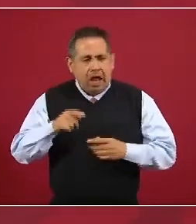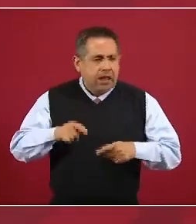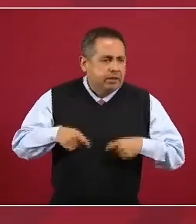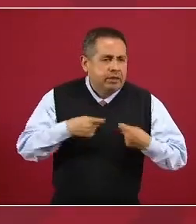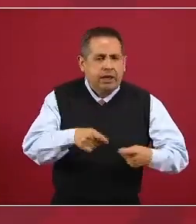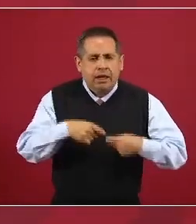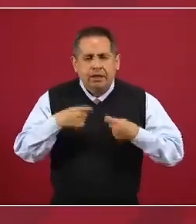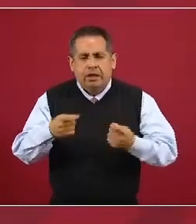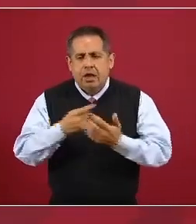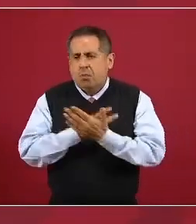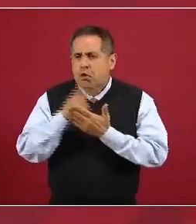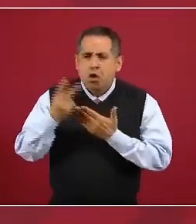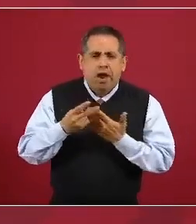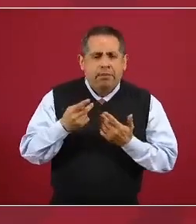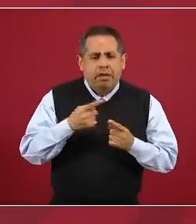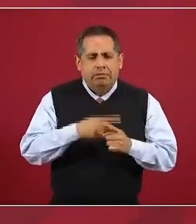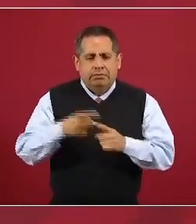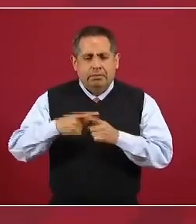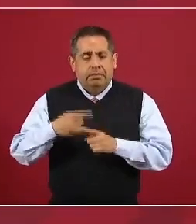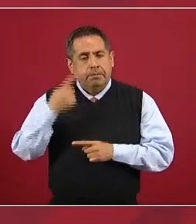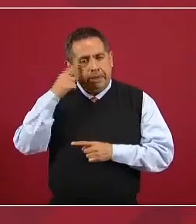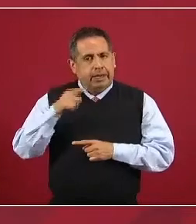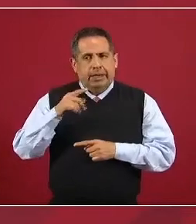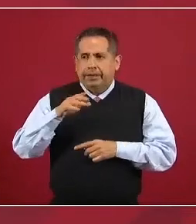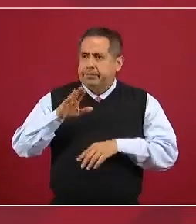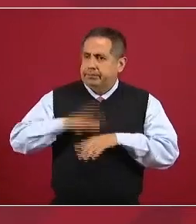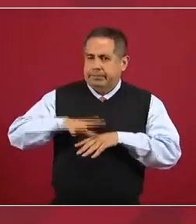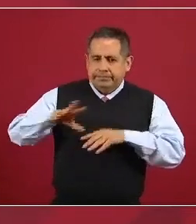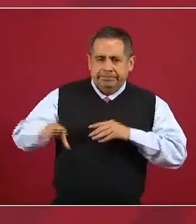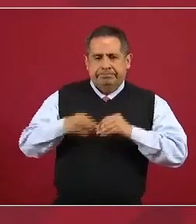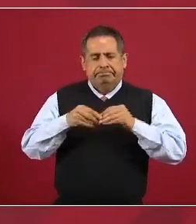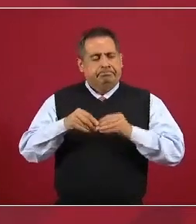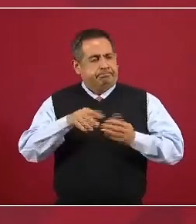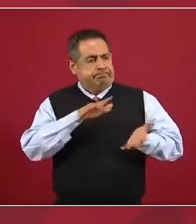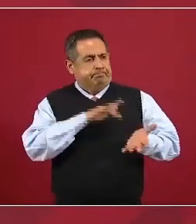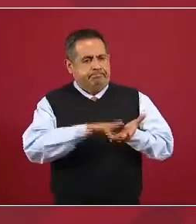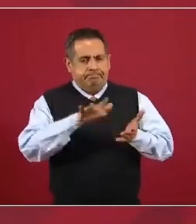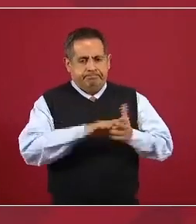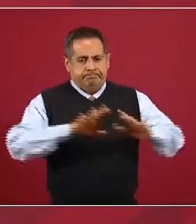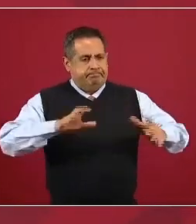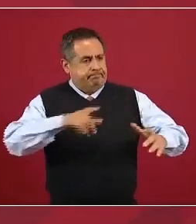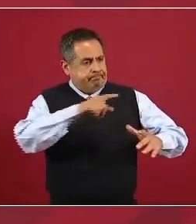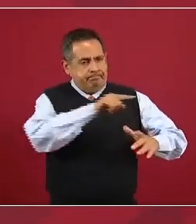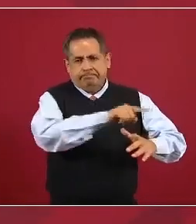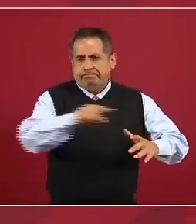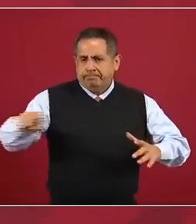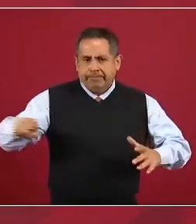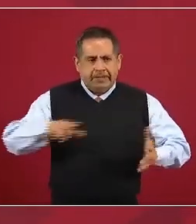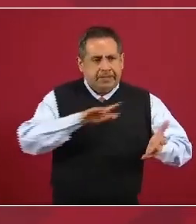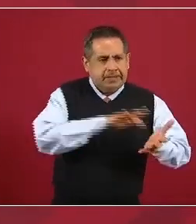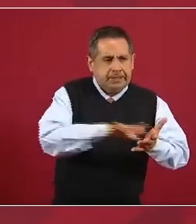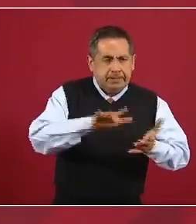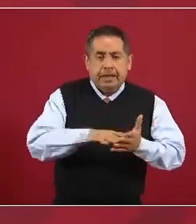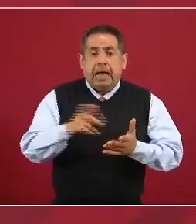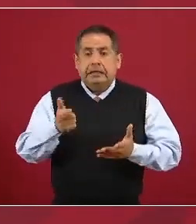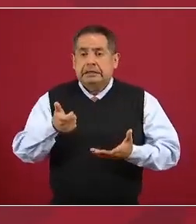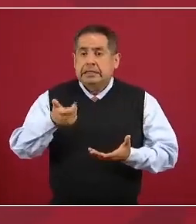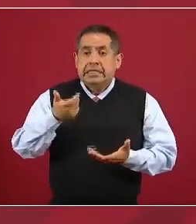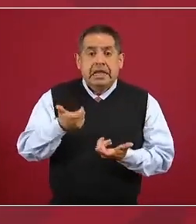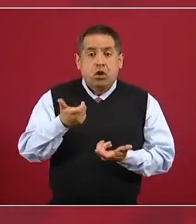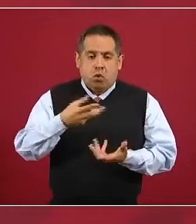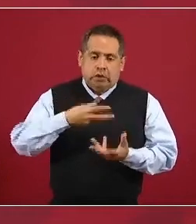esquemas, programas, para sumarse a este apoyo y así contribuir a la reactivación